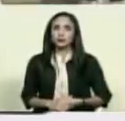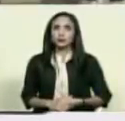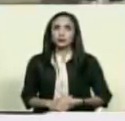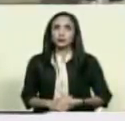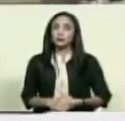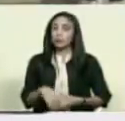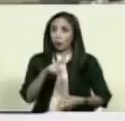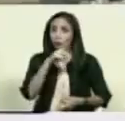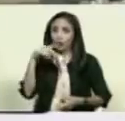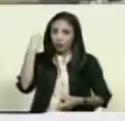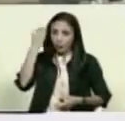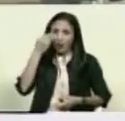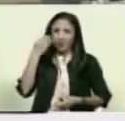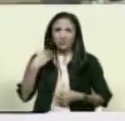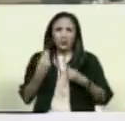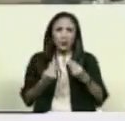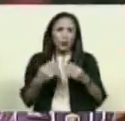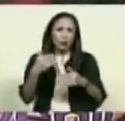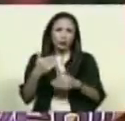tienen que pensar este tema.